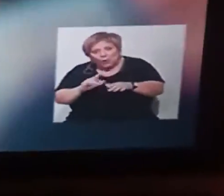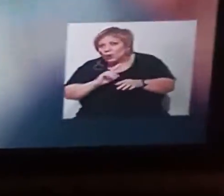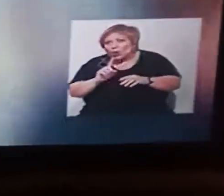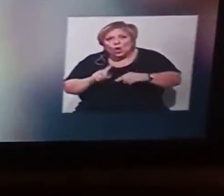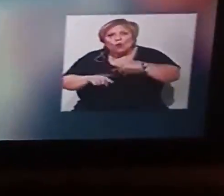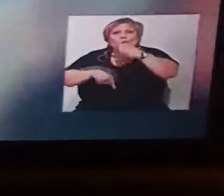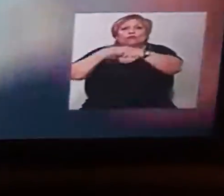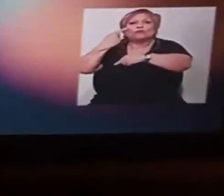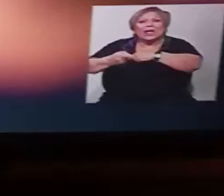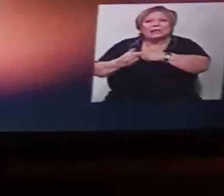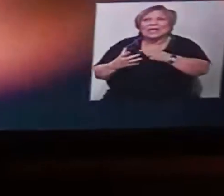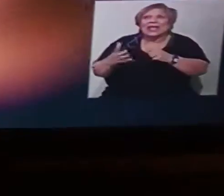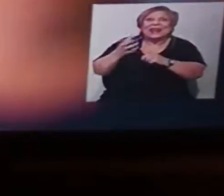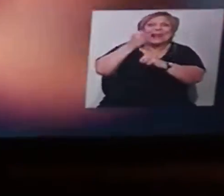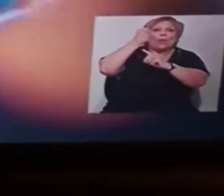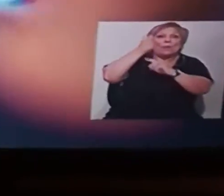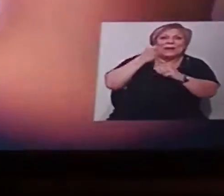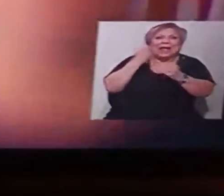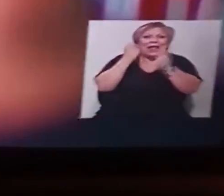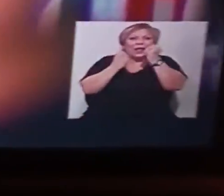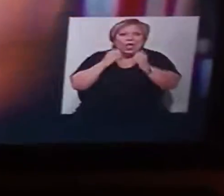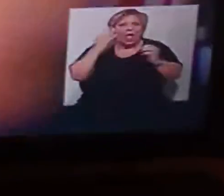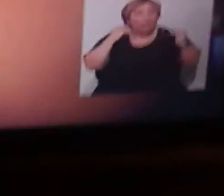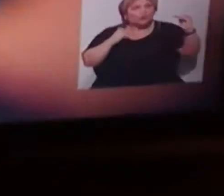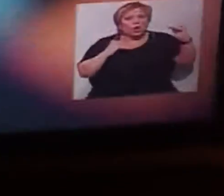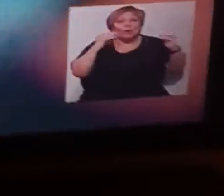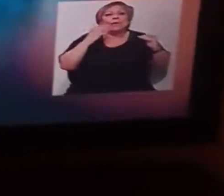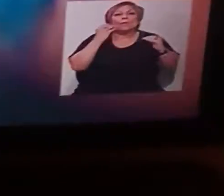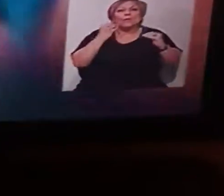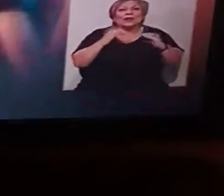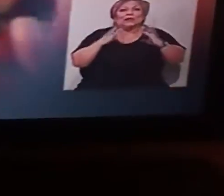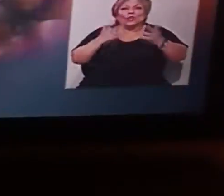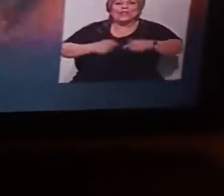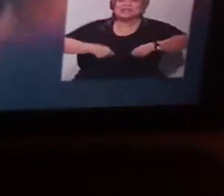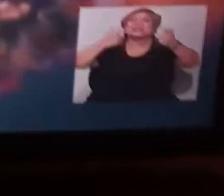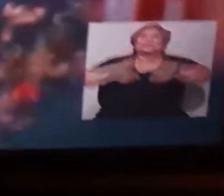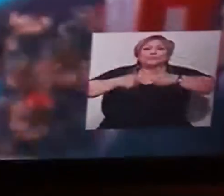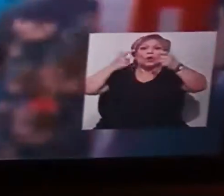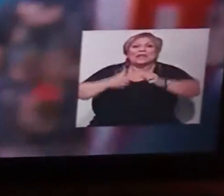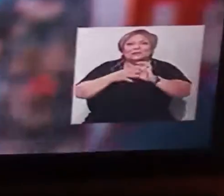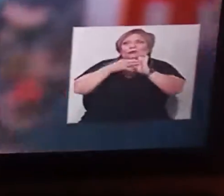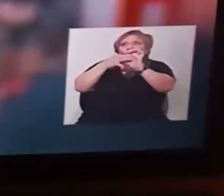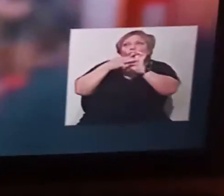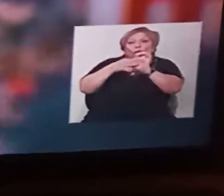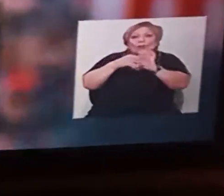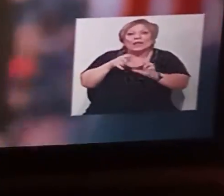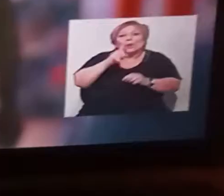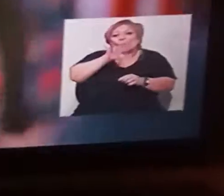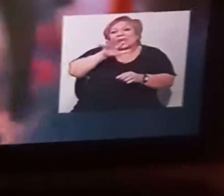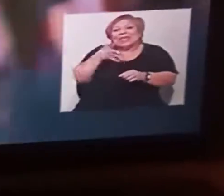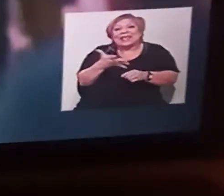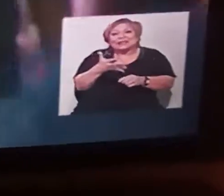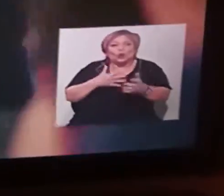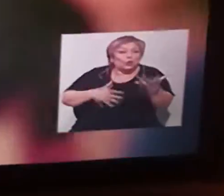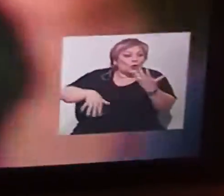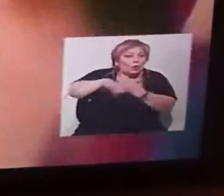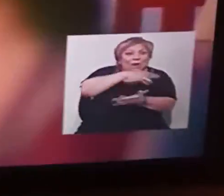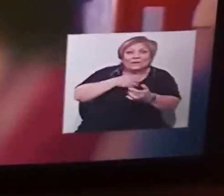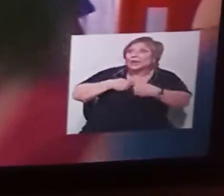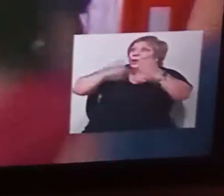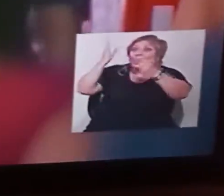porque la economía parece demasiado dependiente de las exportaciones que representan una quinta parte del bebé y cualquiera